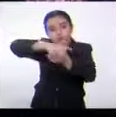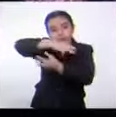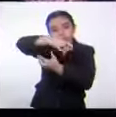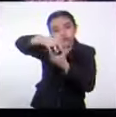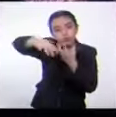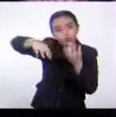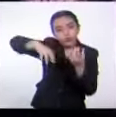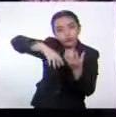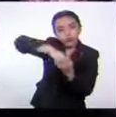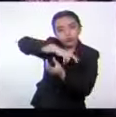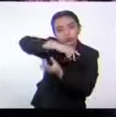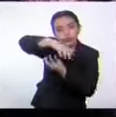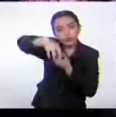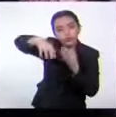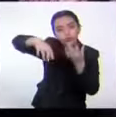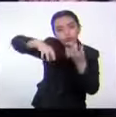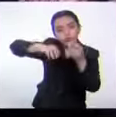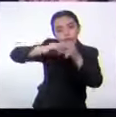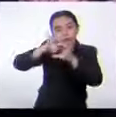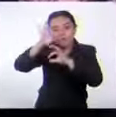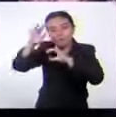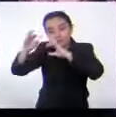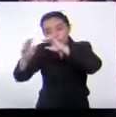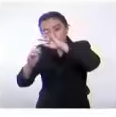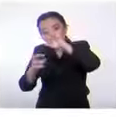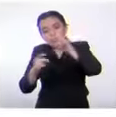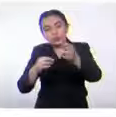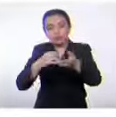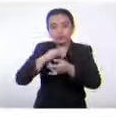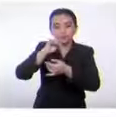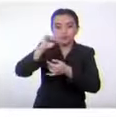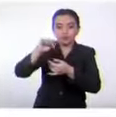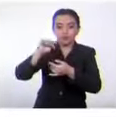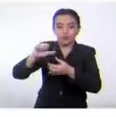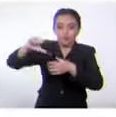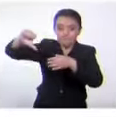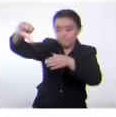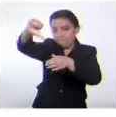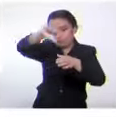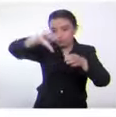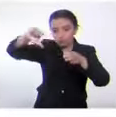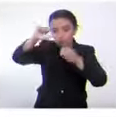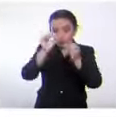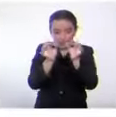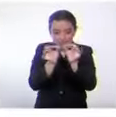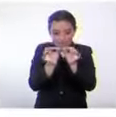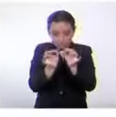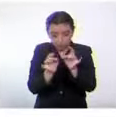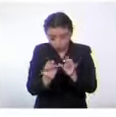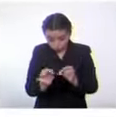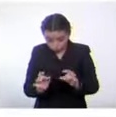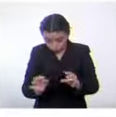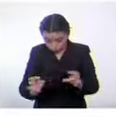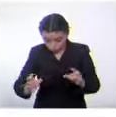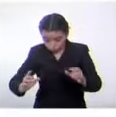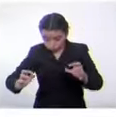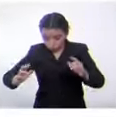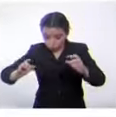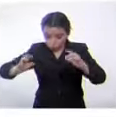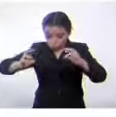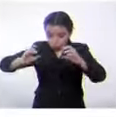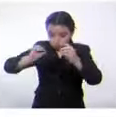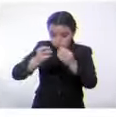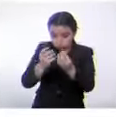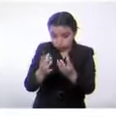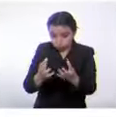interaccionan. Las moléculas de la tinta, al final, se distribuyen por todo el recipiente que contiene